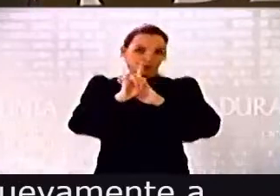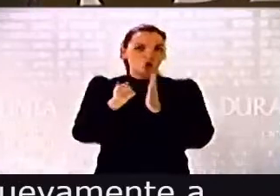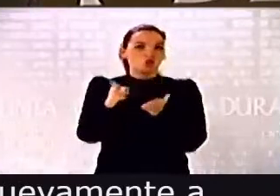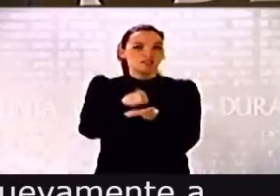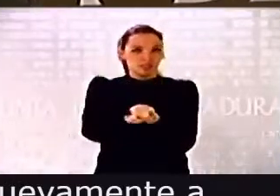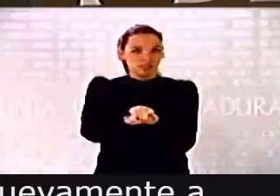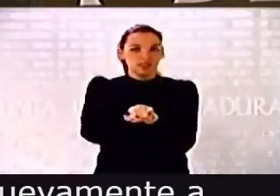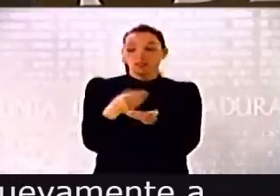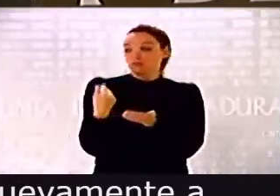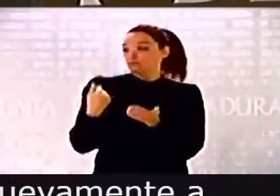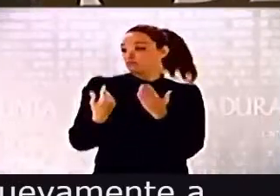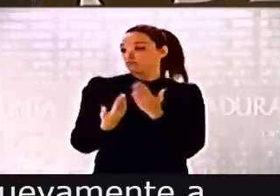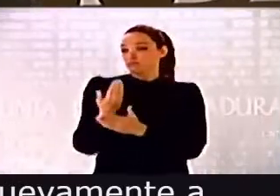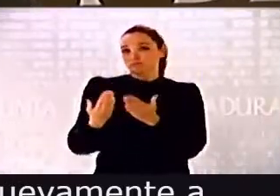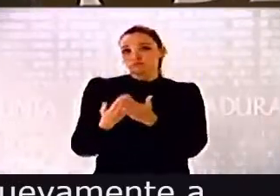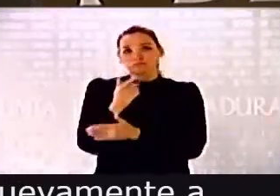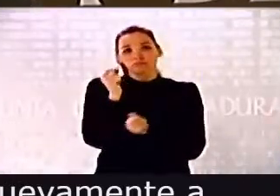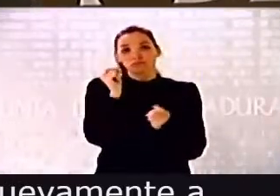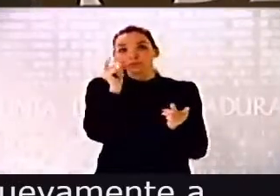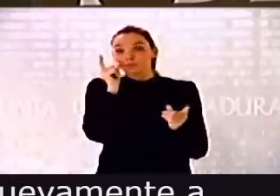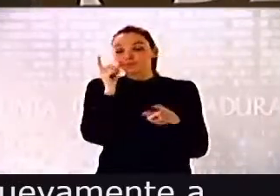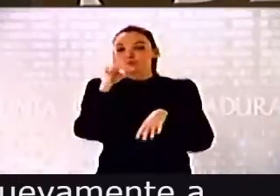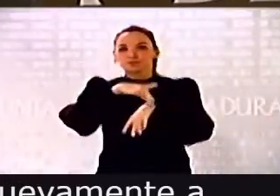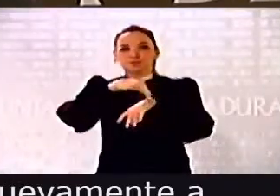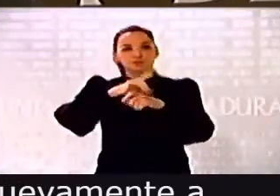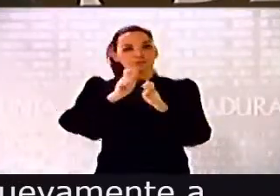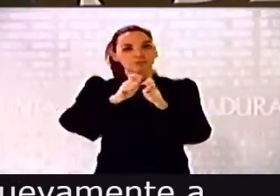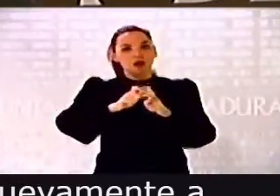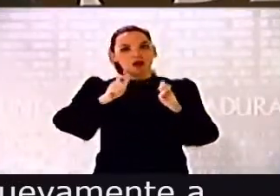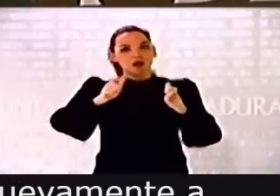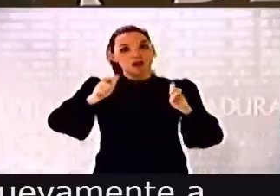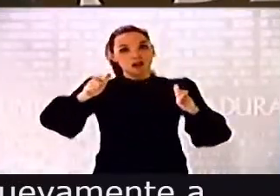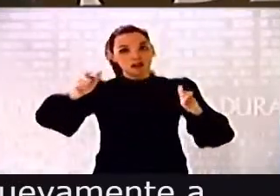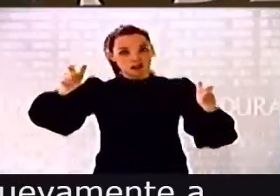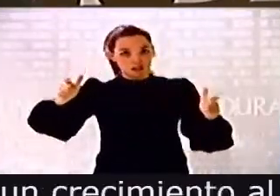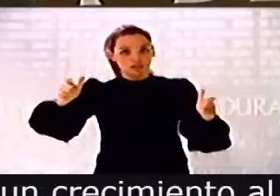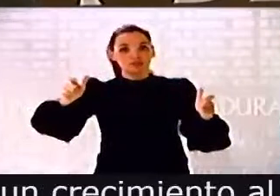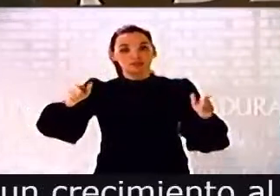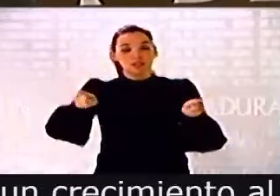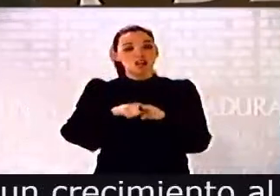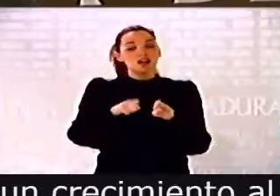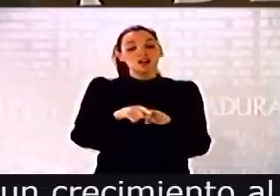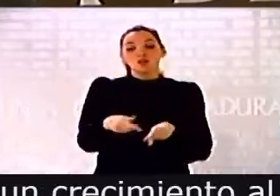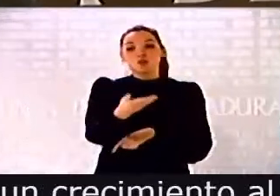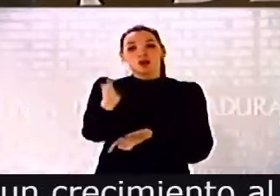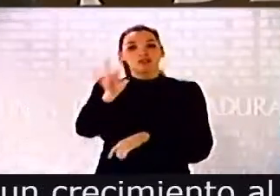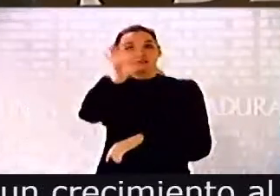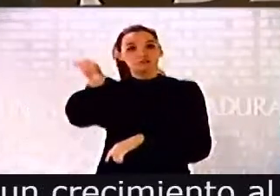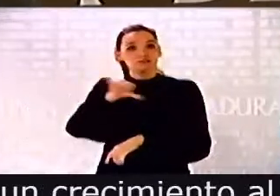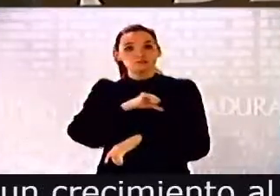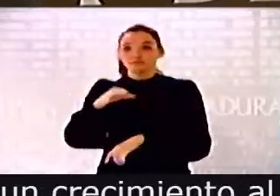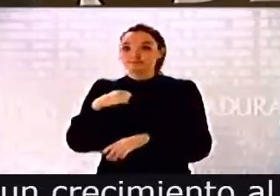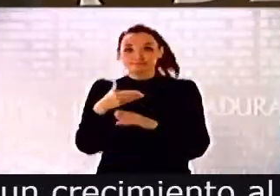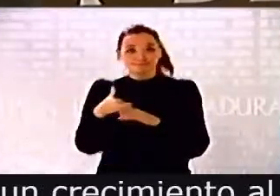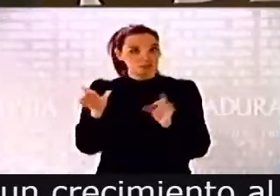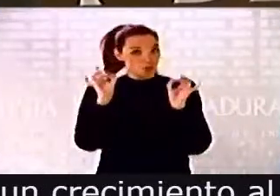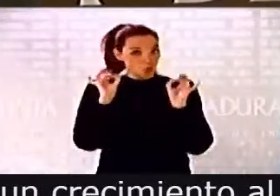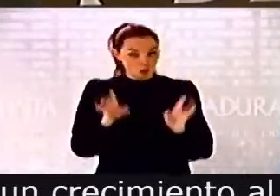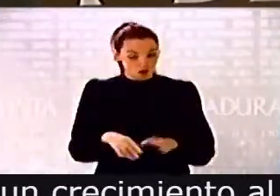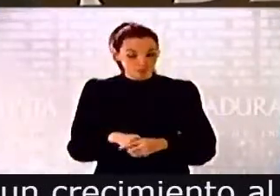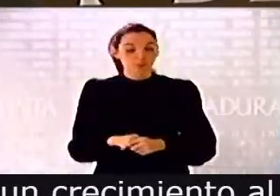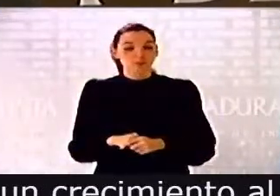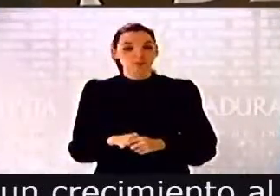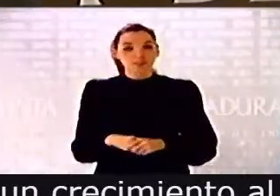días estamos creciendo al ritmo que están creciendo el resto de las comunidades autónomas.